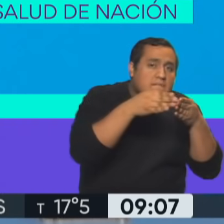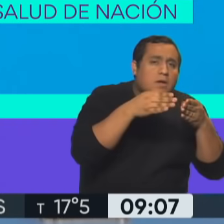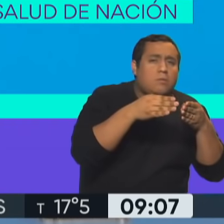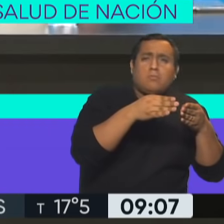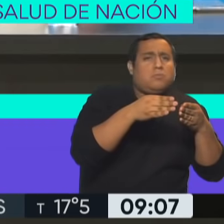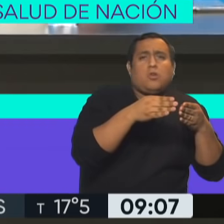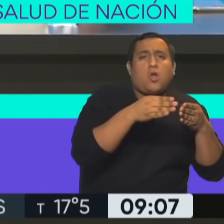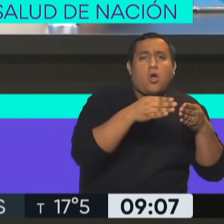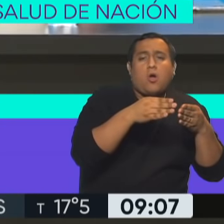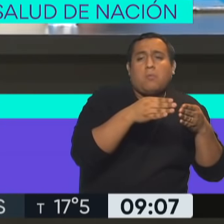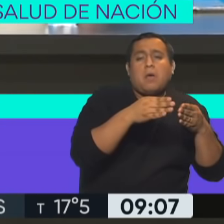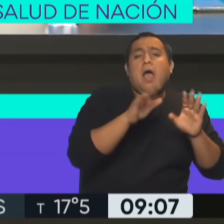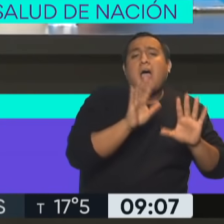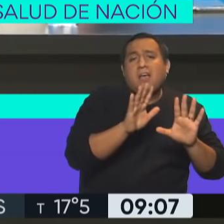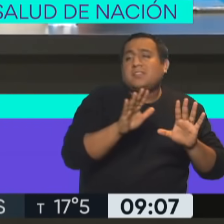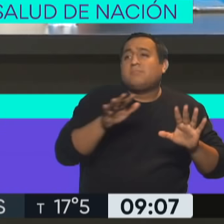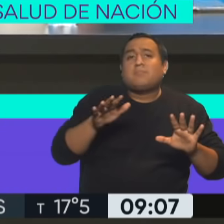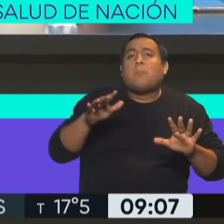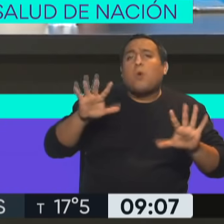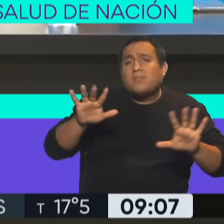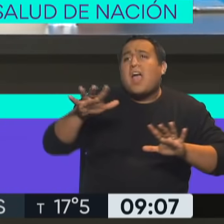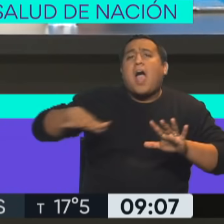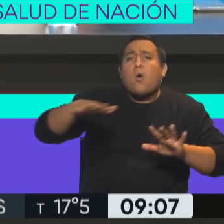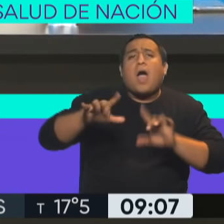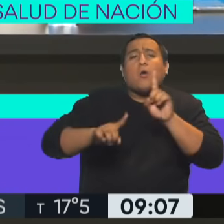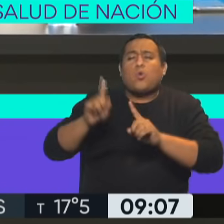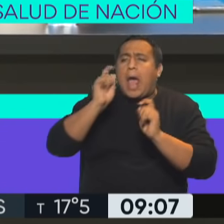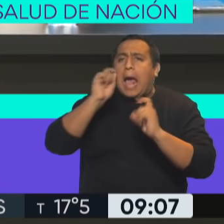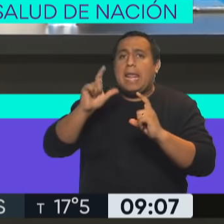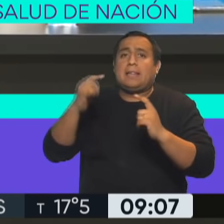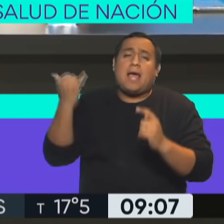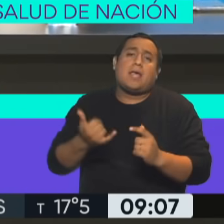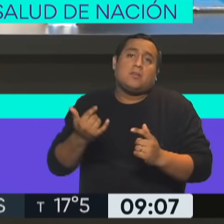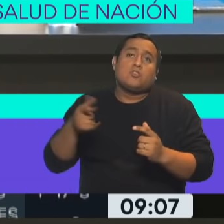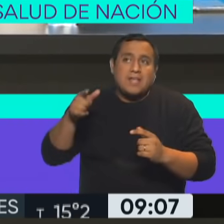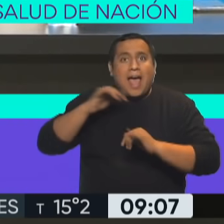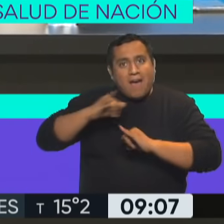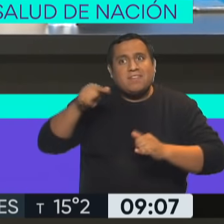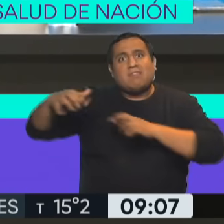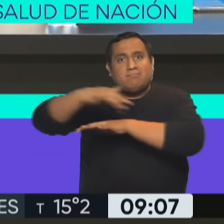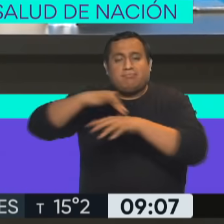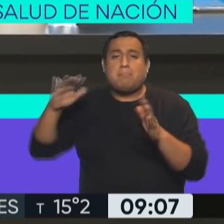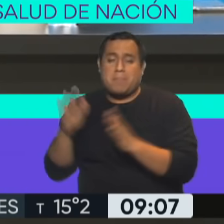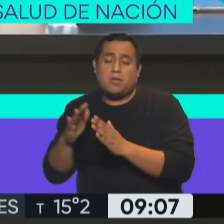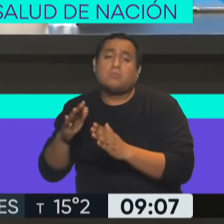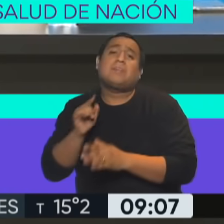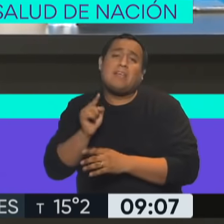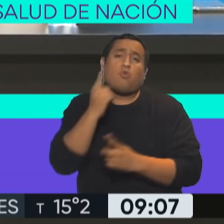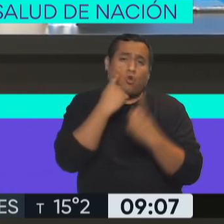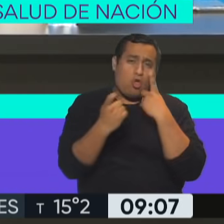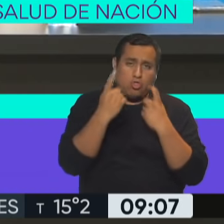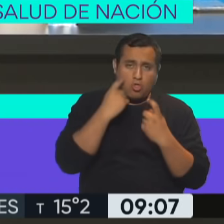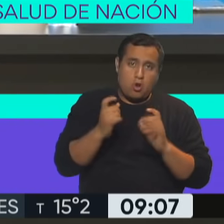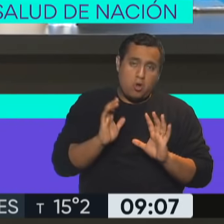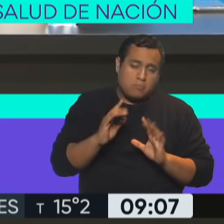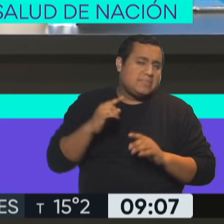en alarma y necesidad de detenernos o tener alguna disminución de la circulación. Eso es lo que se va a monitorear en forma permanente,